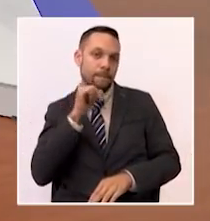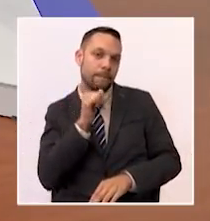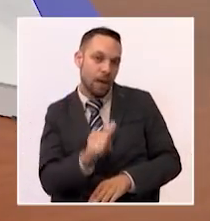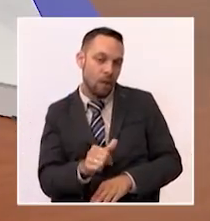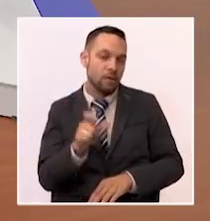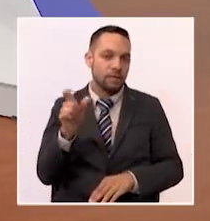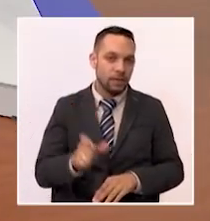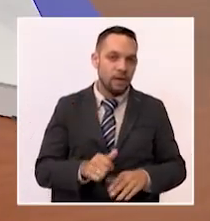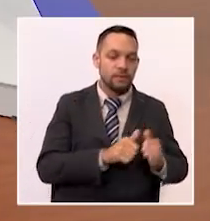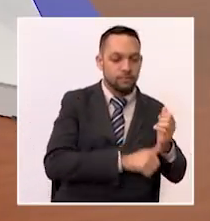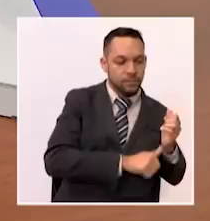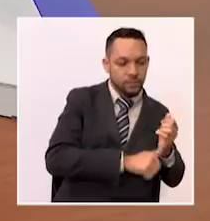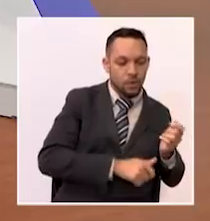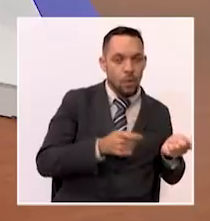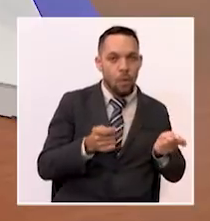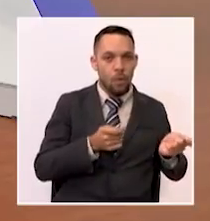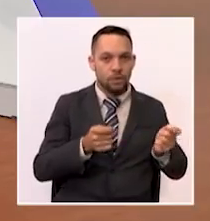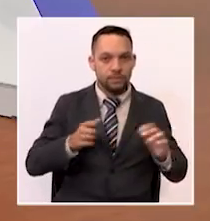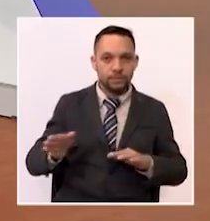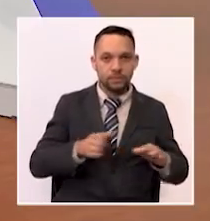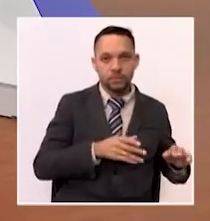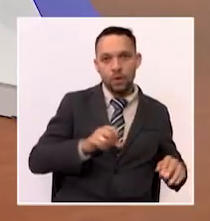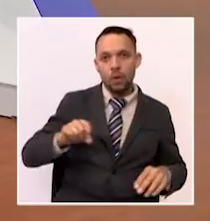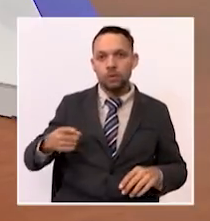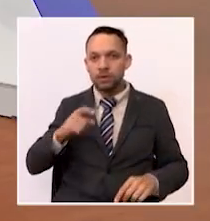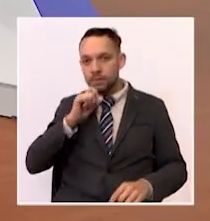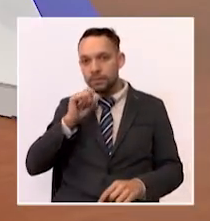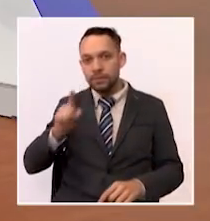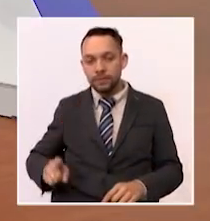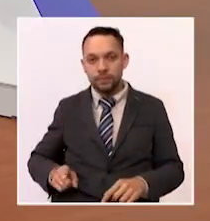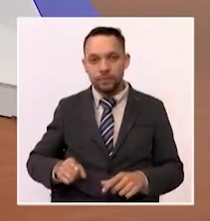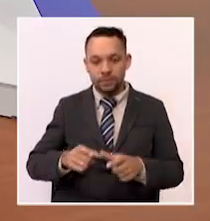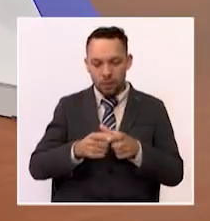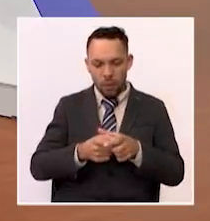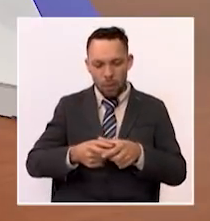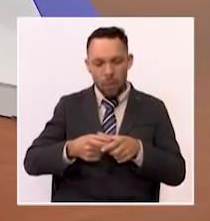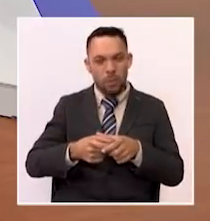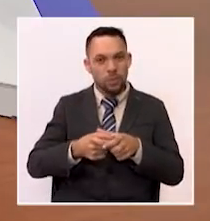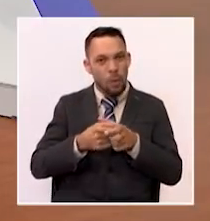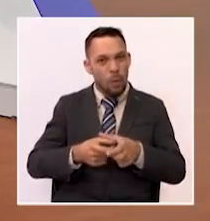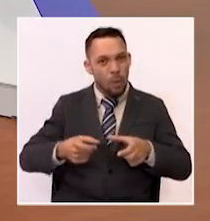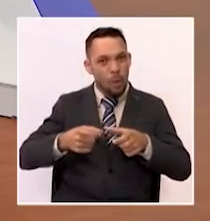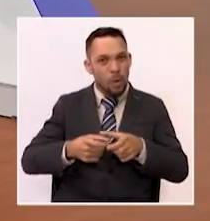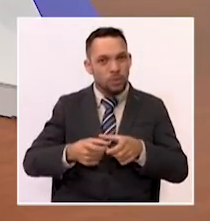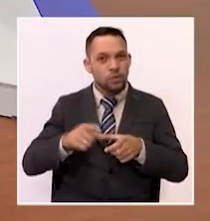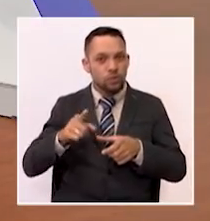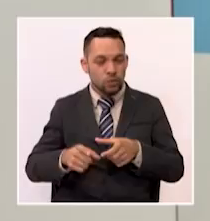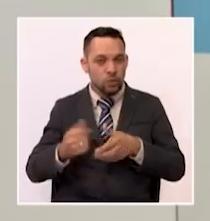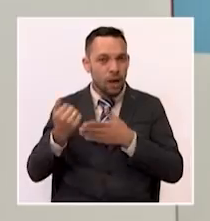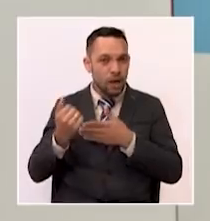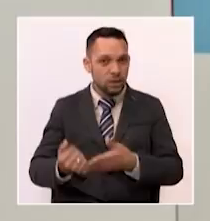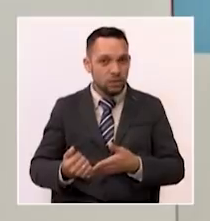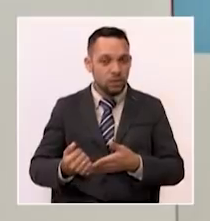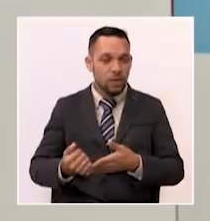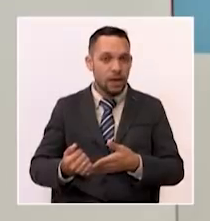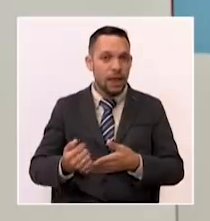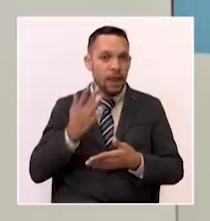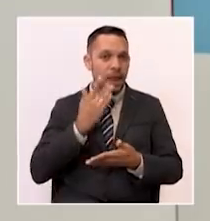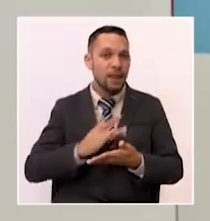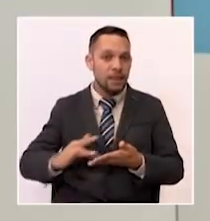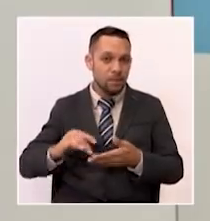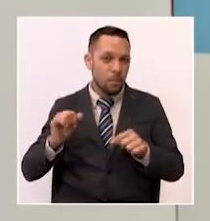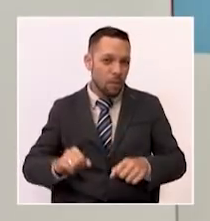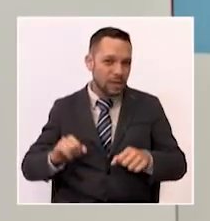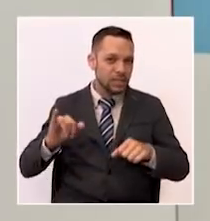Bien, por acá hay otra pregunta que dice: ¿la copa menstrual es una alternativa más saludable para evitar hongos o bacterias? Pero esta la responderemos después de este